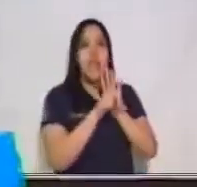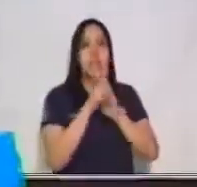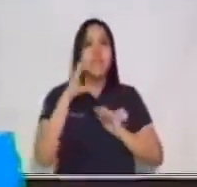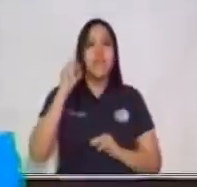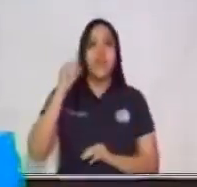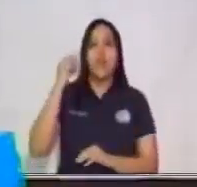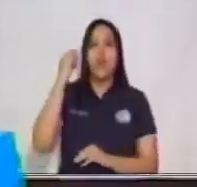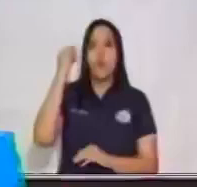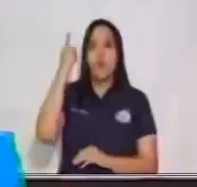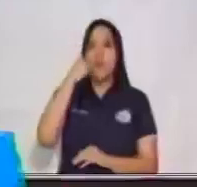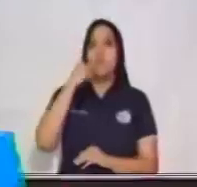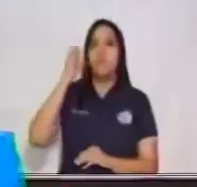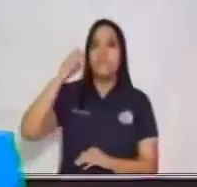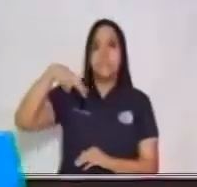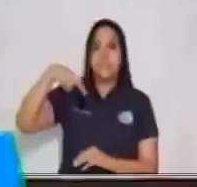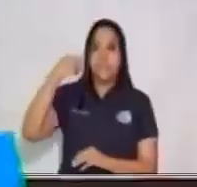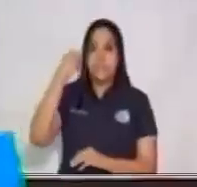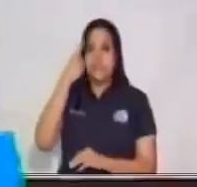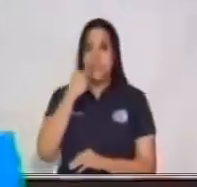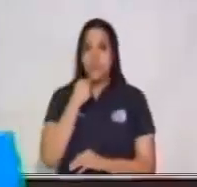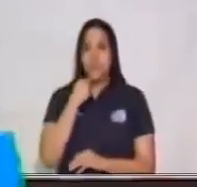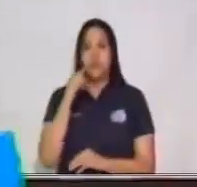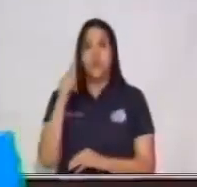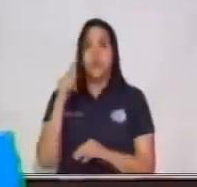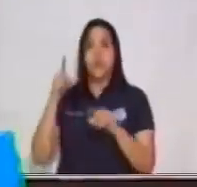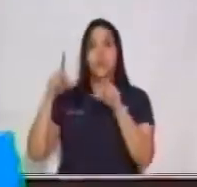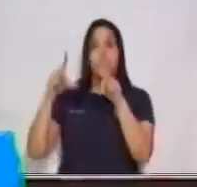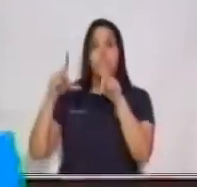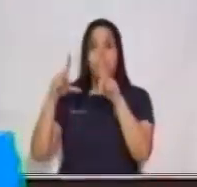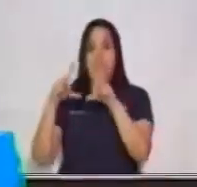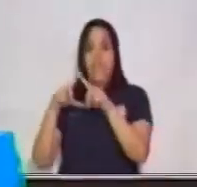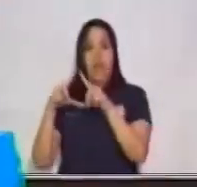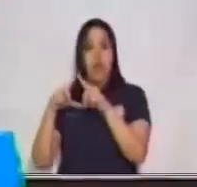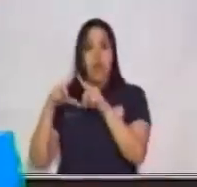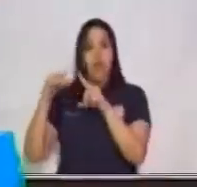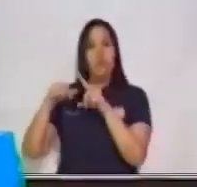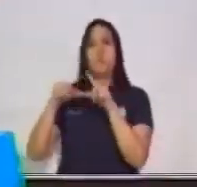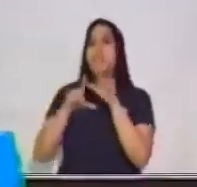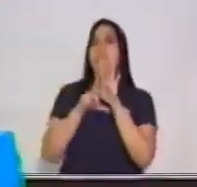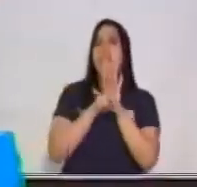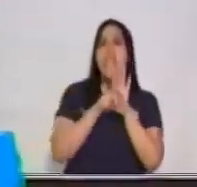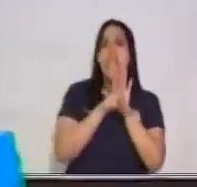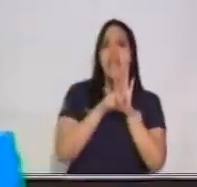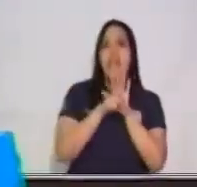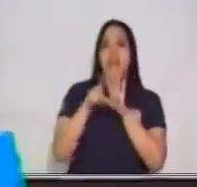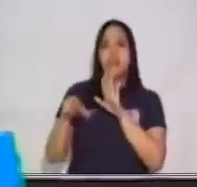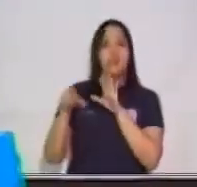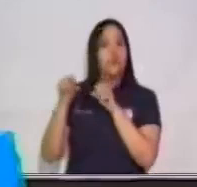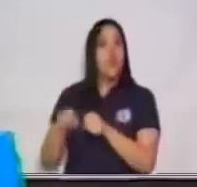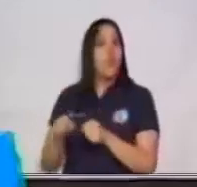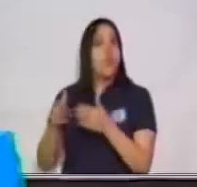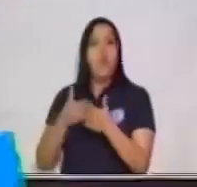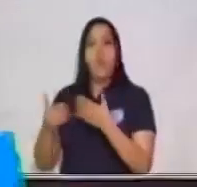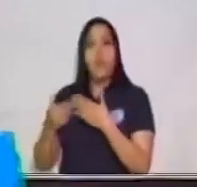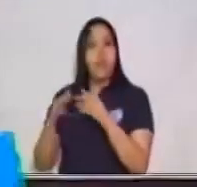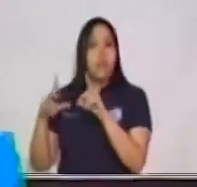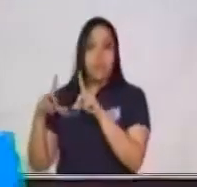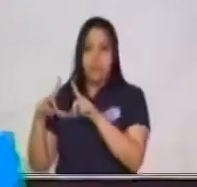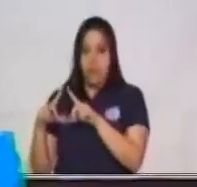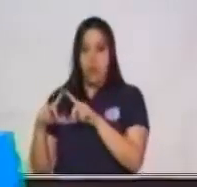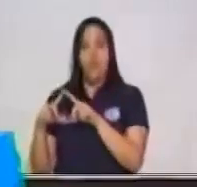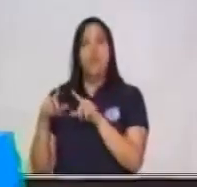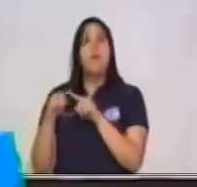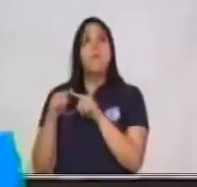cosenos. Tenemos acá un triángulo. La ley de cosenos se puede aplicar a cualquier triángulo,